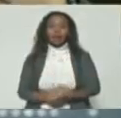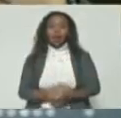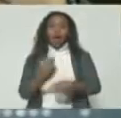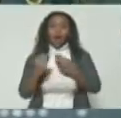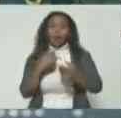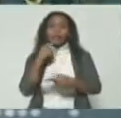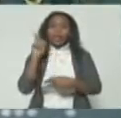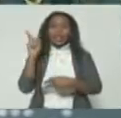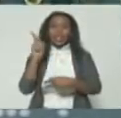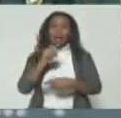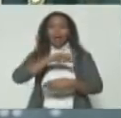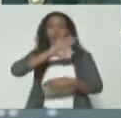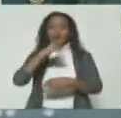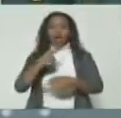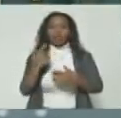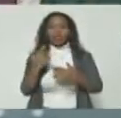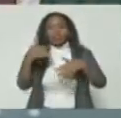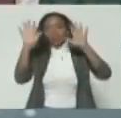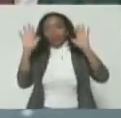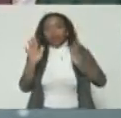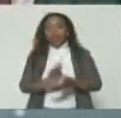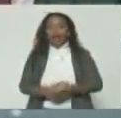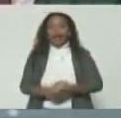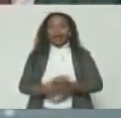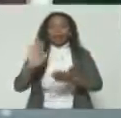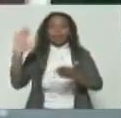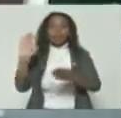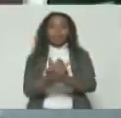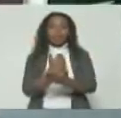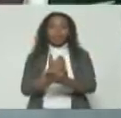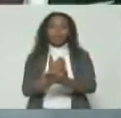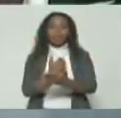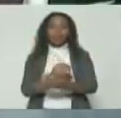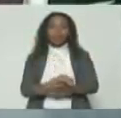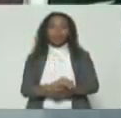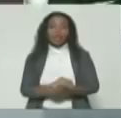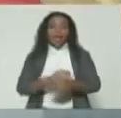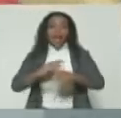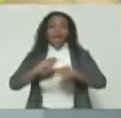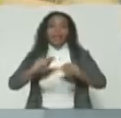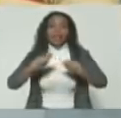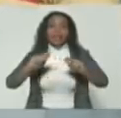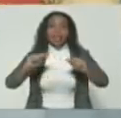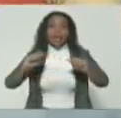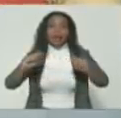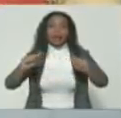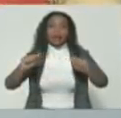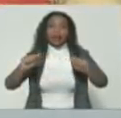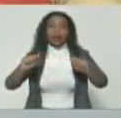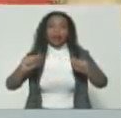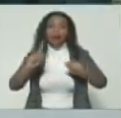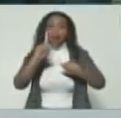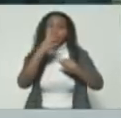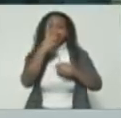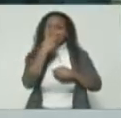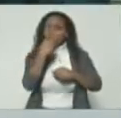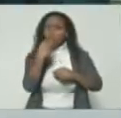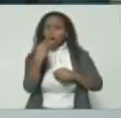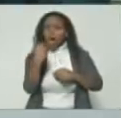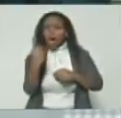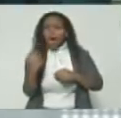allá en los Andes, disque, le quitamos la tierra a unos pobres